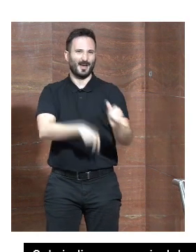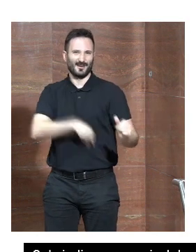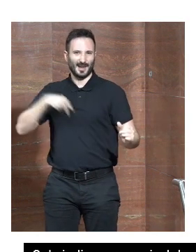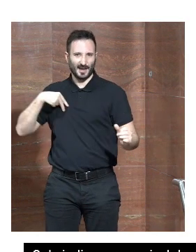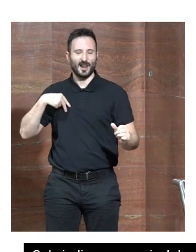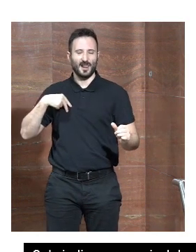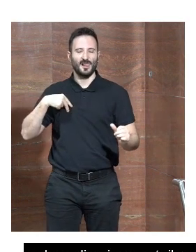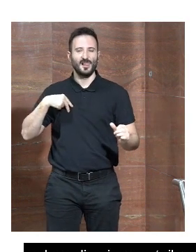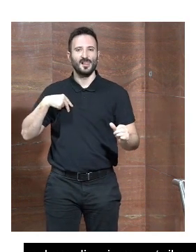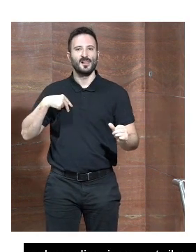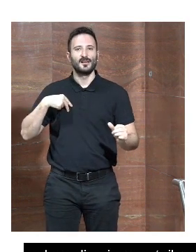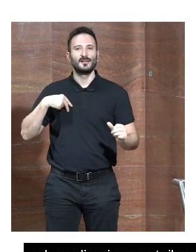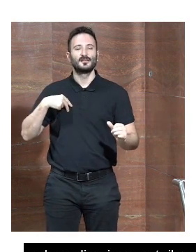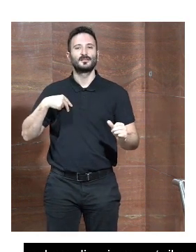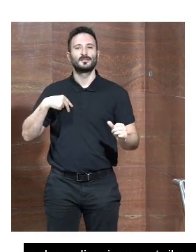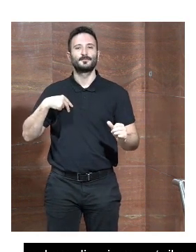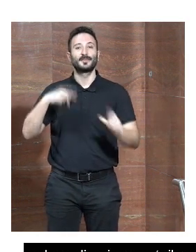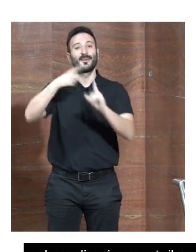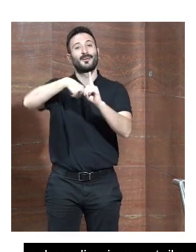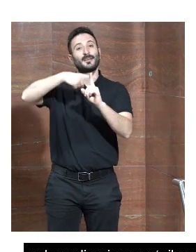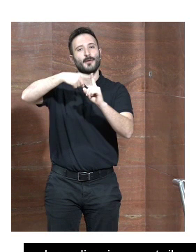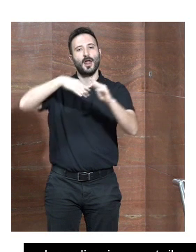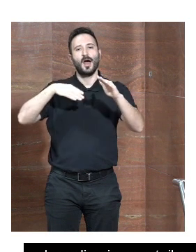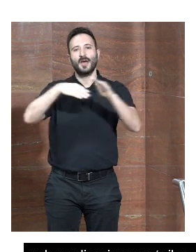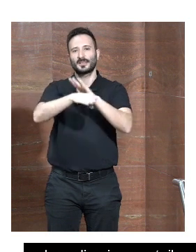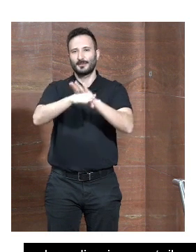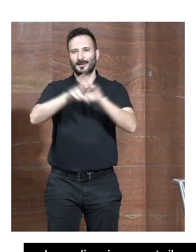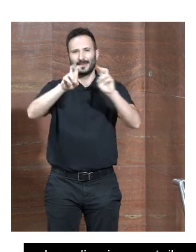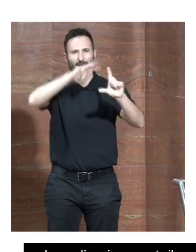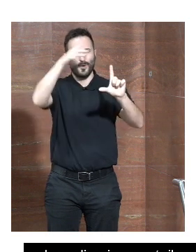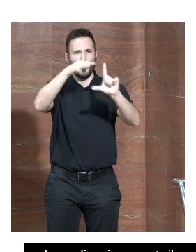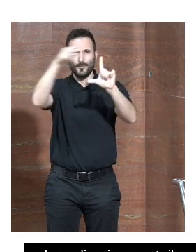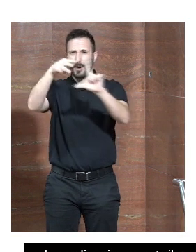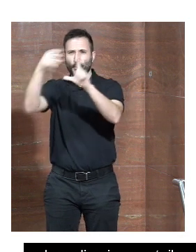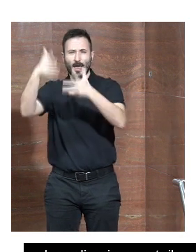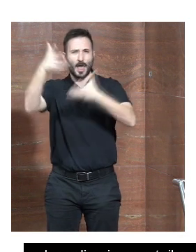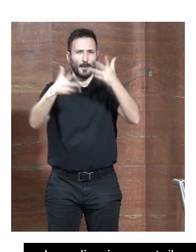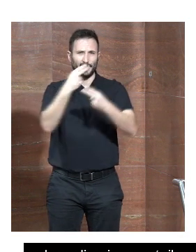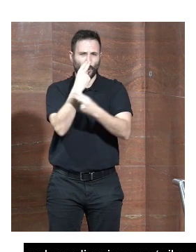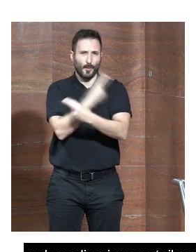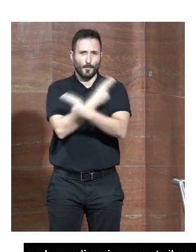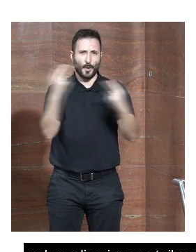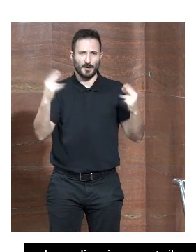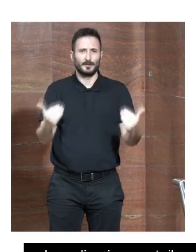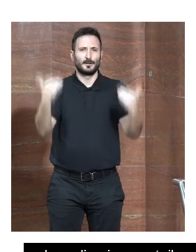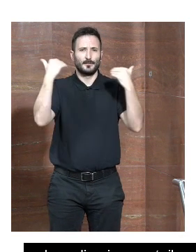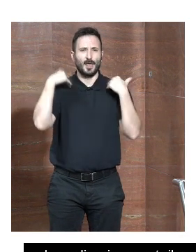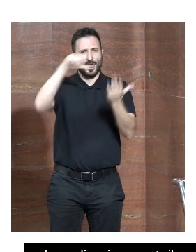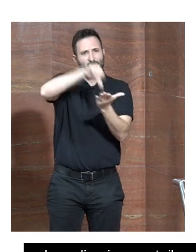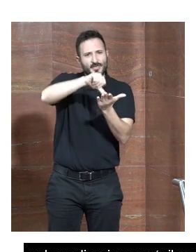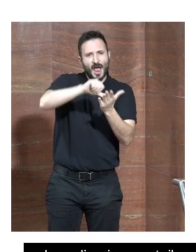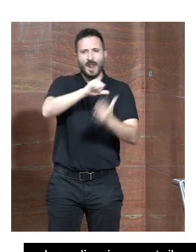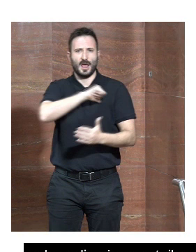hablando individualmente, sino globalmente, el nivel de accesibilidad de los miles de sitios web que tiene la Administración Central Autonómica